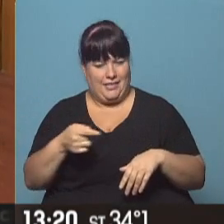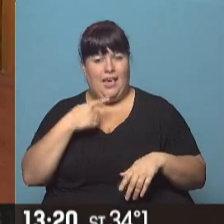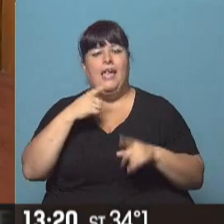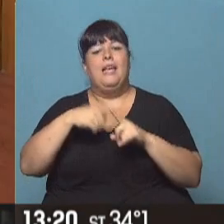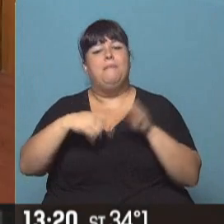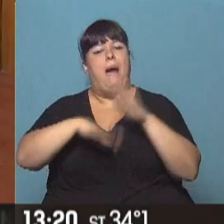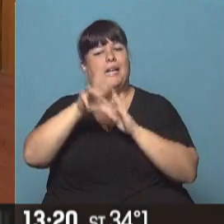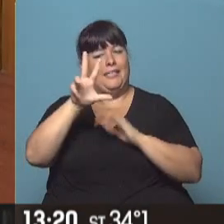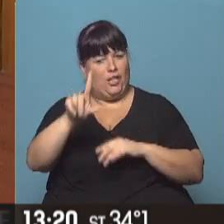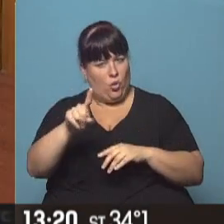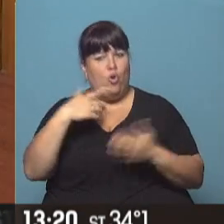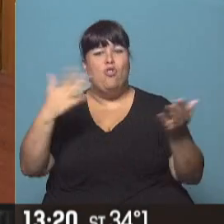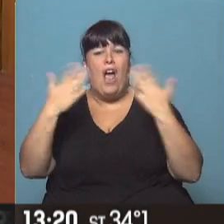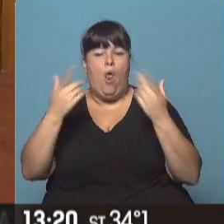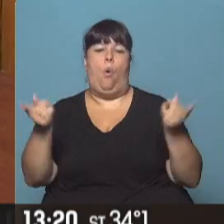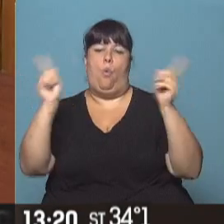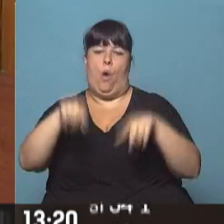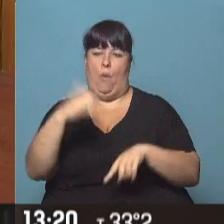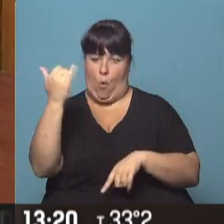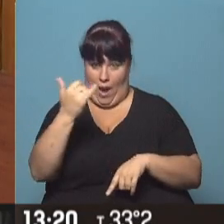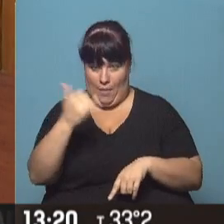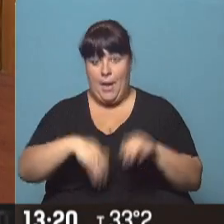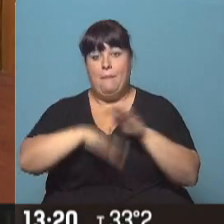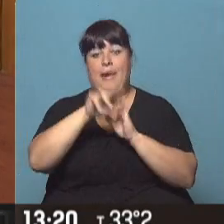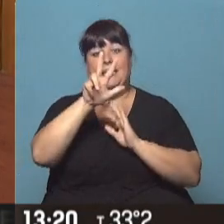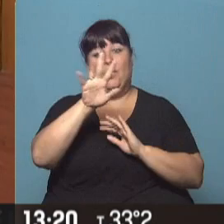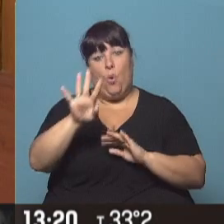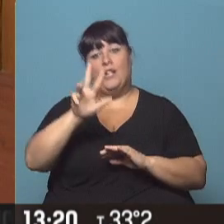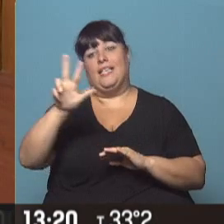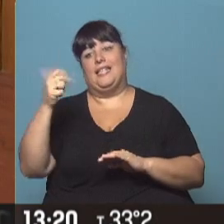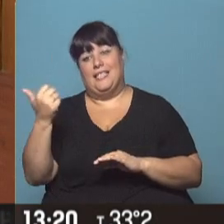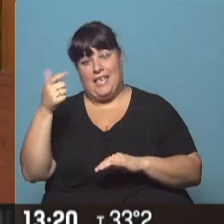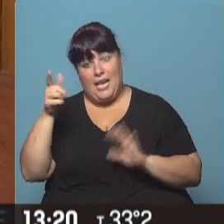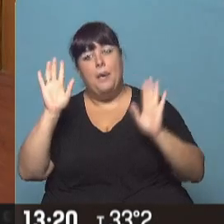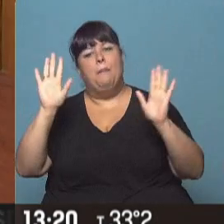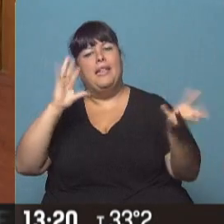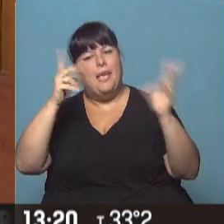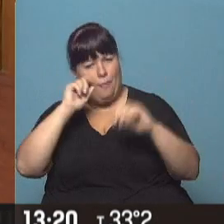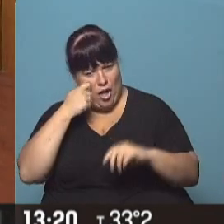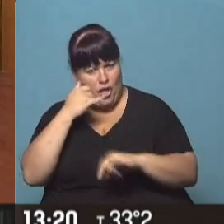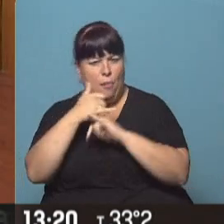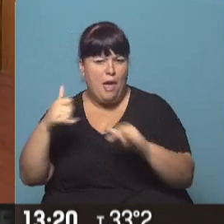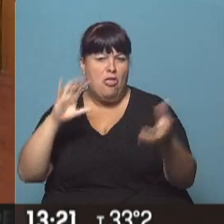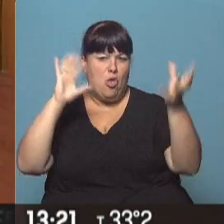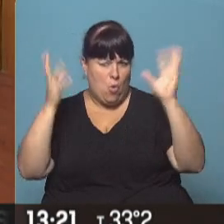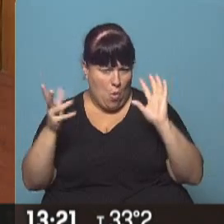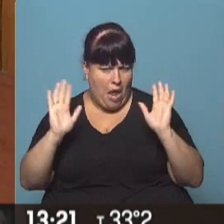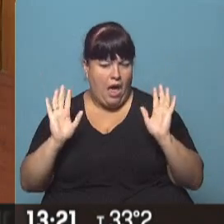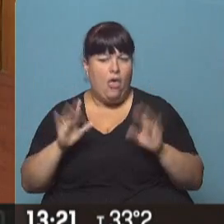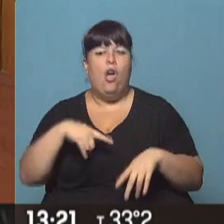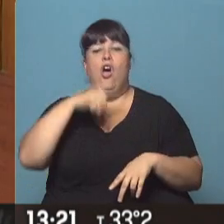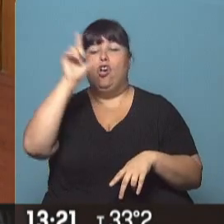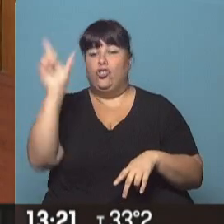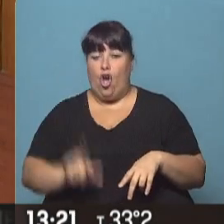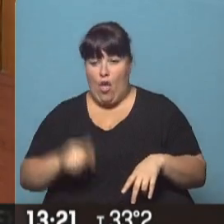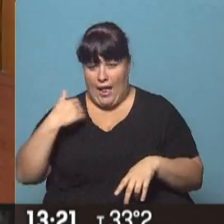31 grados. El calor intenso vuelve a partir del jueves, máximas de 34 a 36 grados, pero con buen tiempo, cielo parcialmente nublado. En el resto